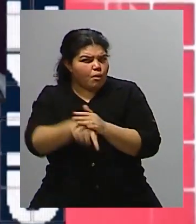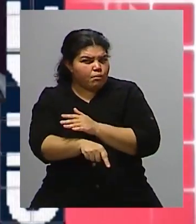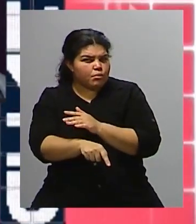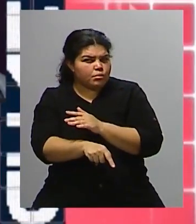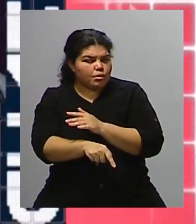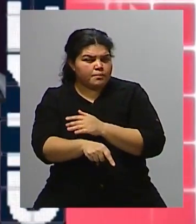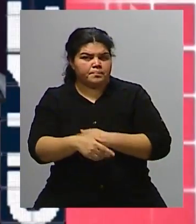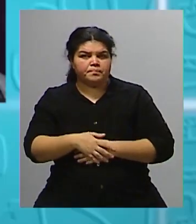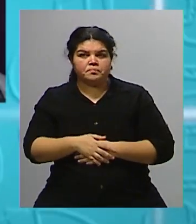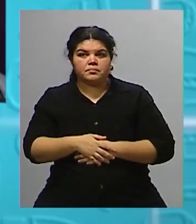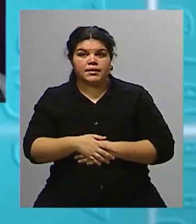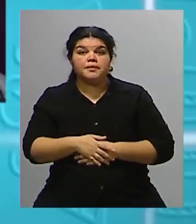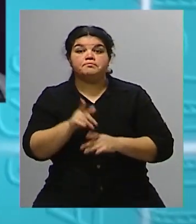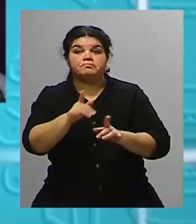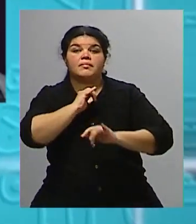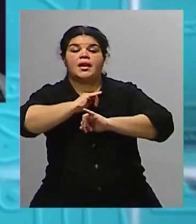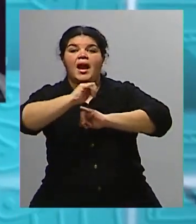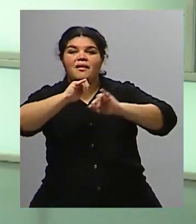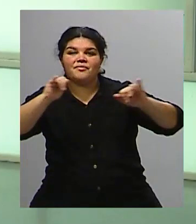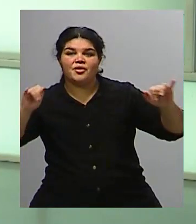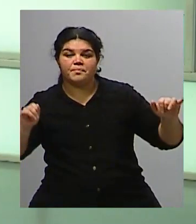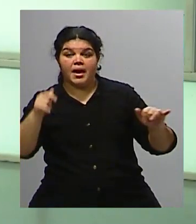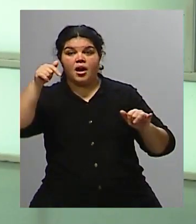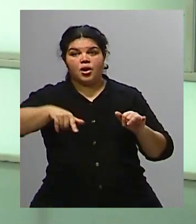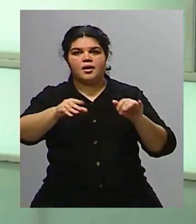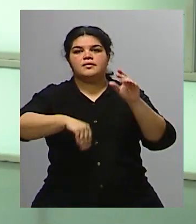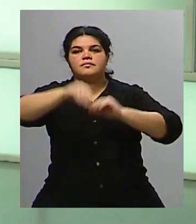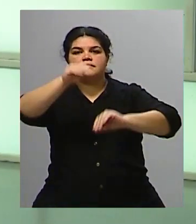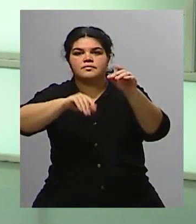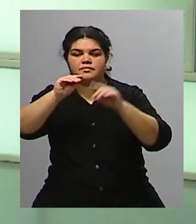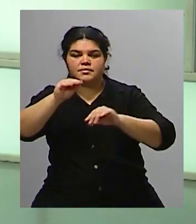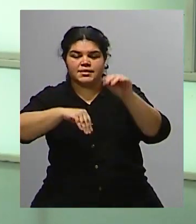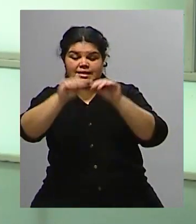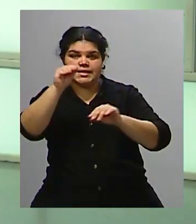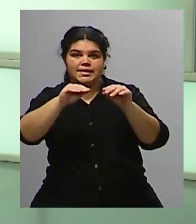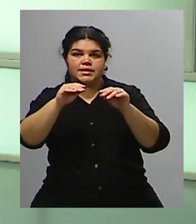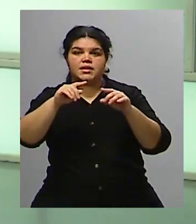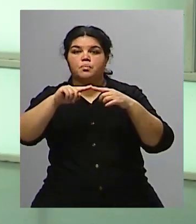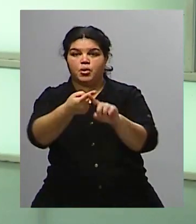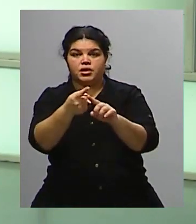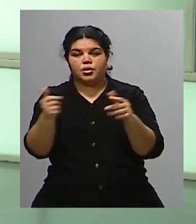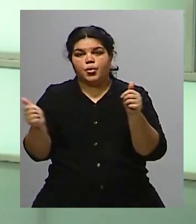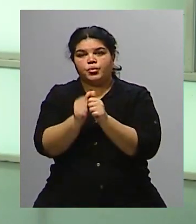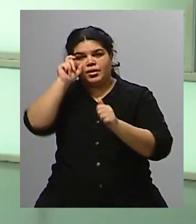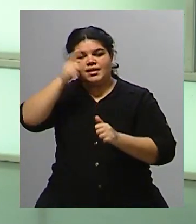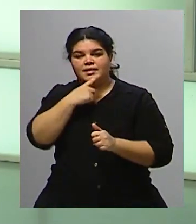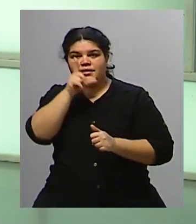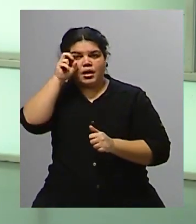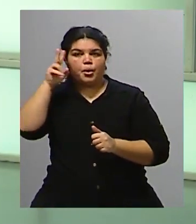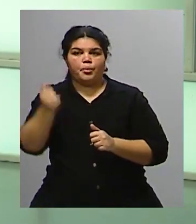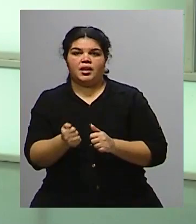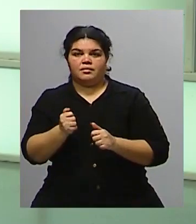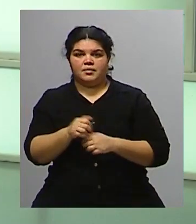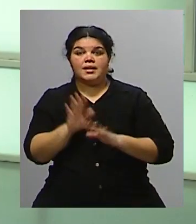de esta pausa. Les contamos a la gente que estamos en Chat Político y hablamos con Esteban Escucharelo, licenciado en Estudios Internacionales.